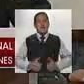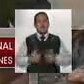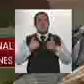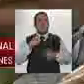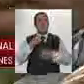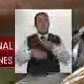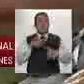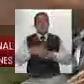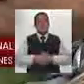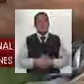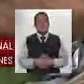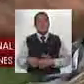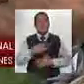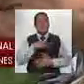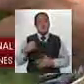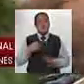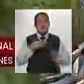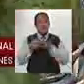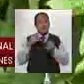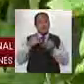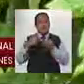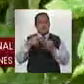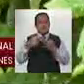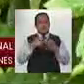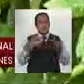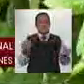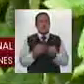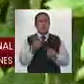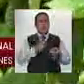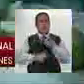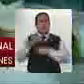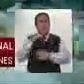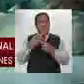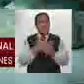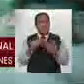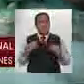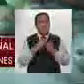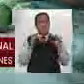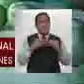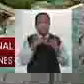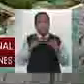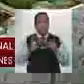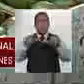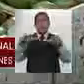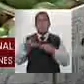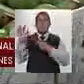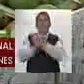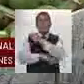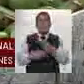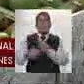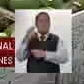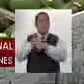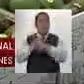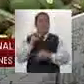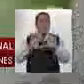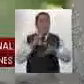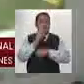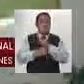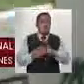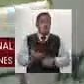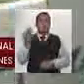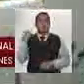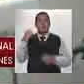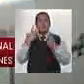gente. El ministro destacó la diversificación de la oferta exportable y de los mercados de destino. En los últimos 10 años se incrementaron